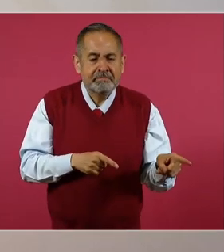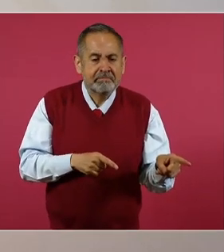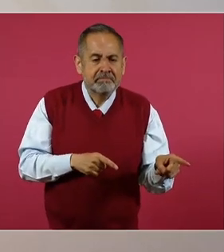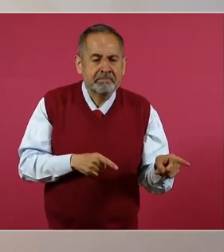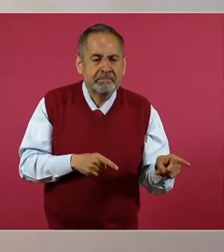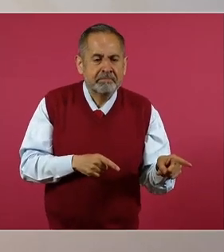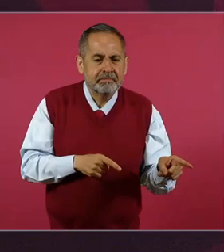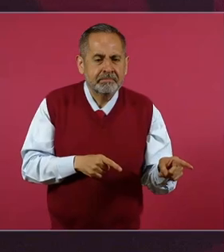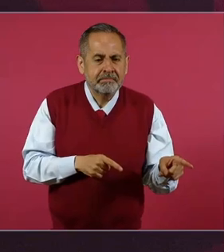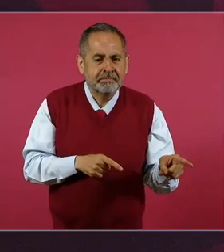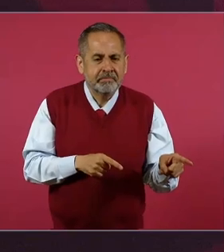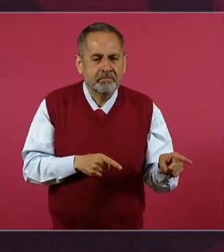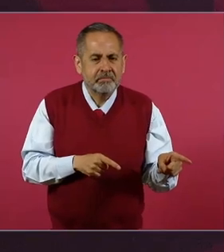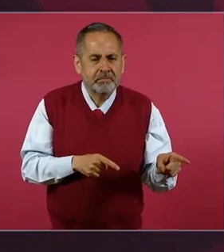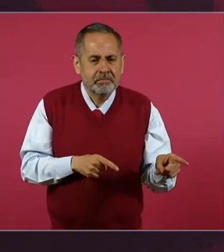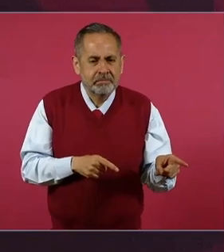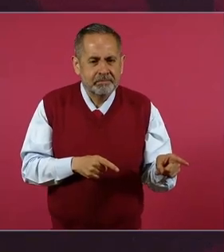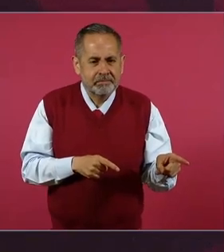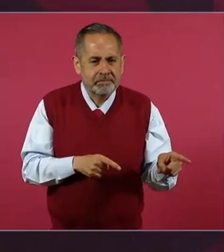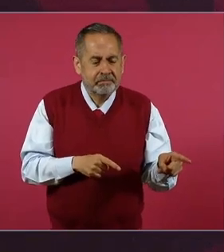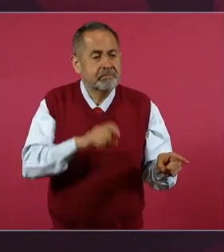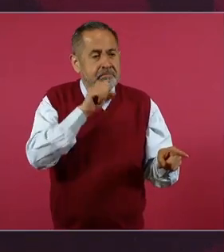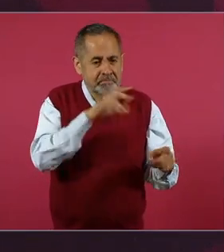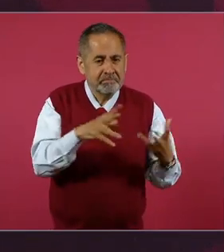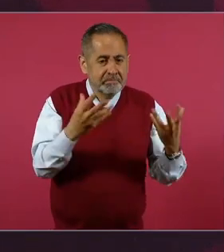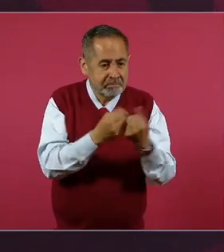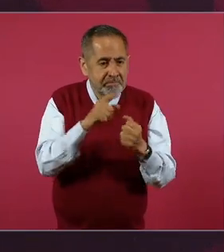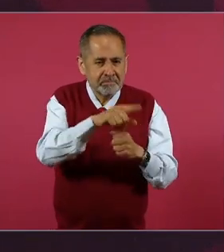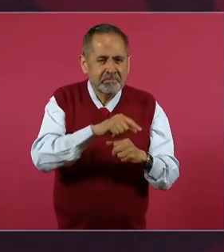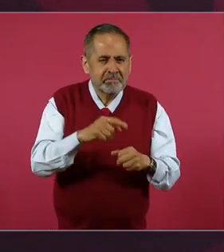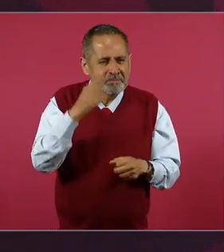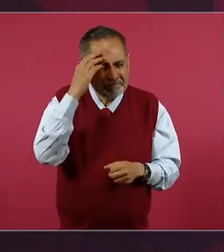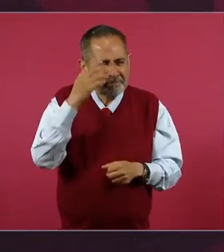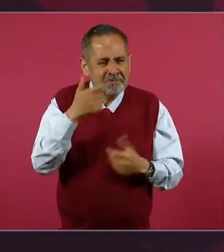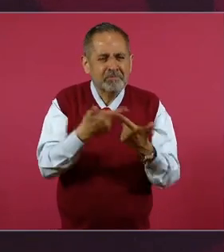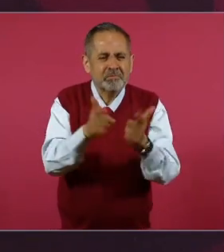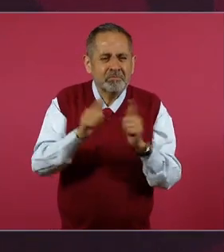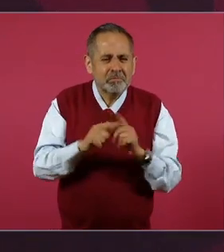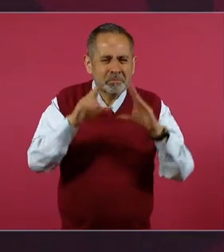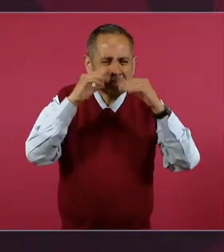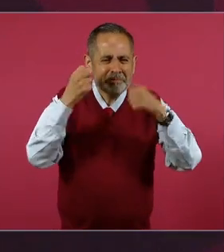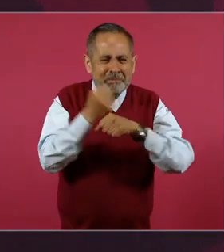hasta el zapatismo.